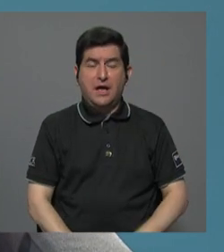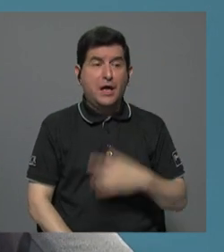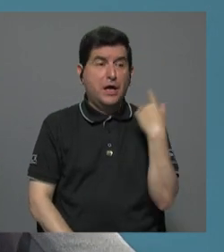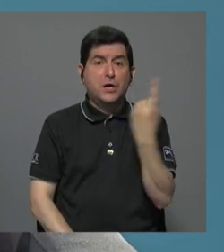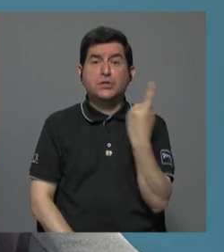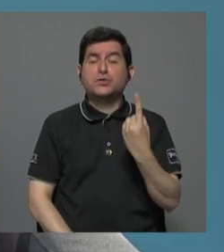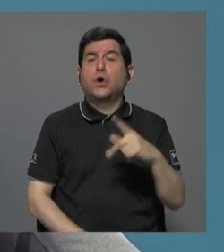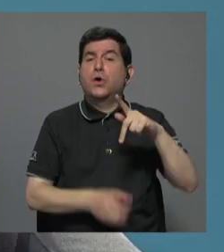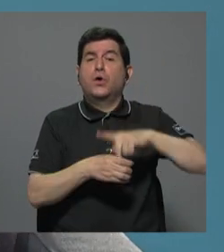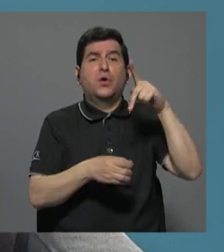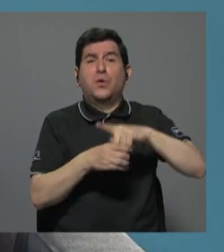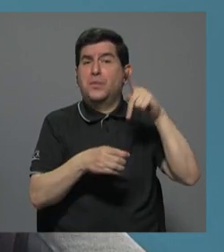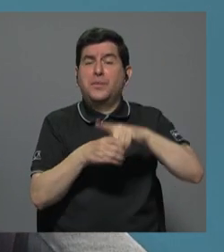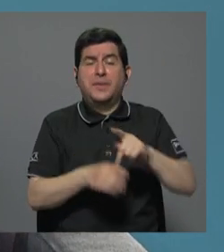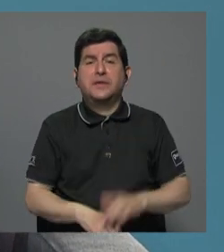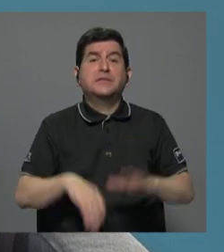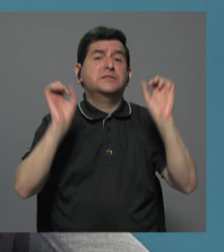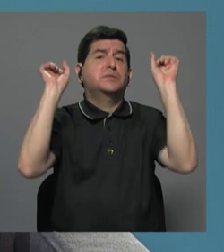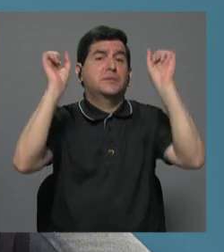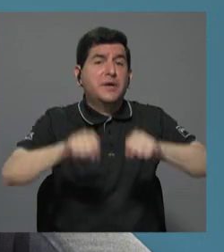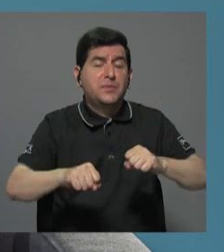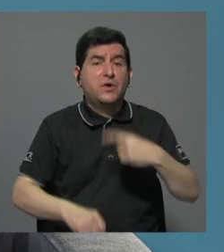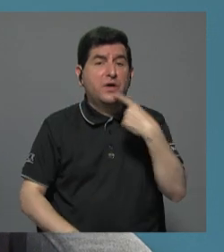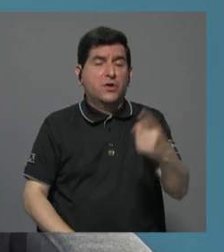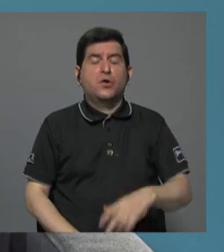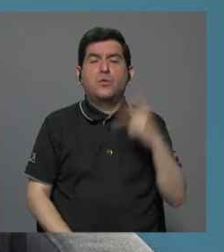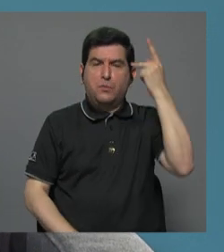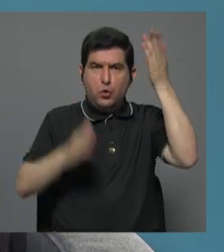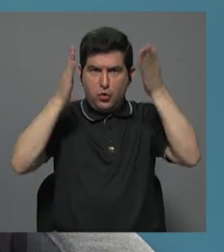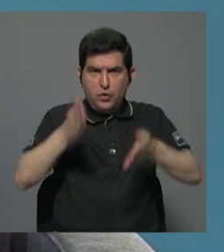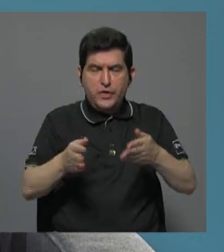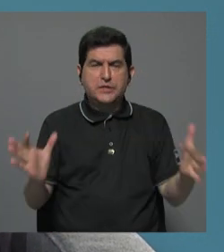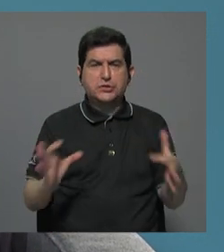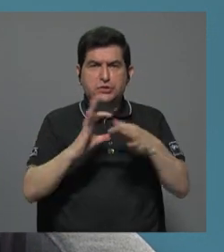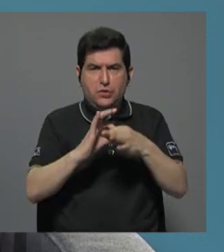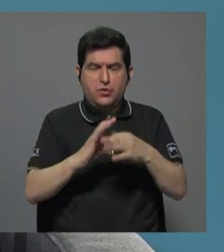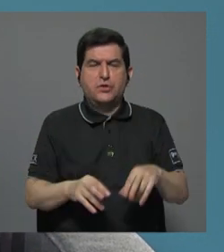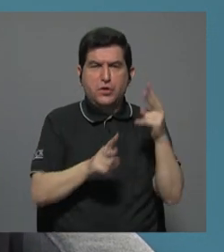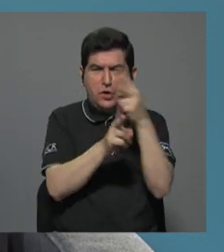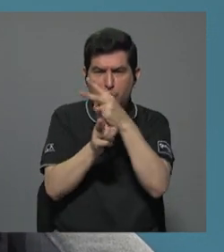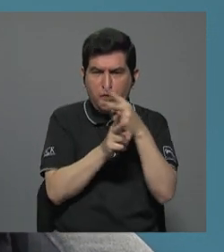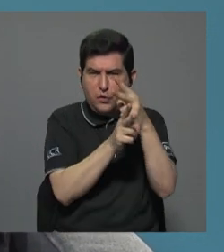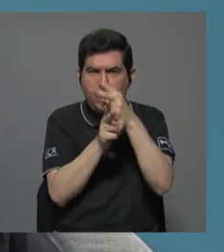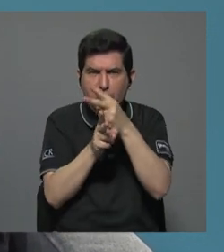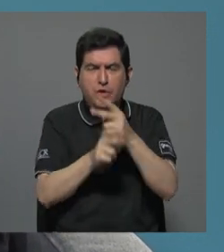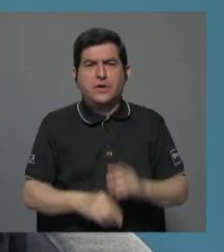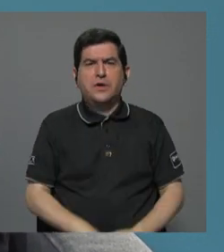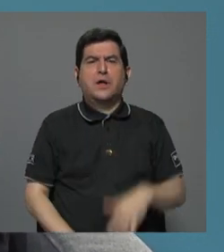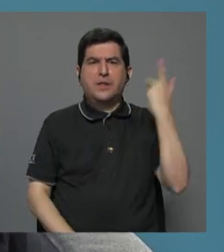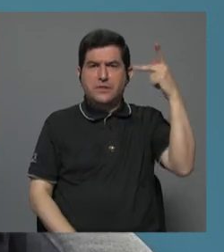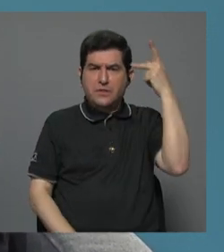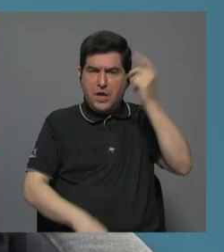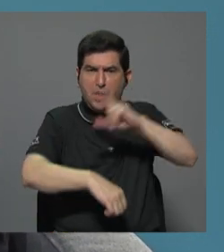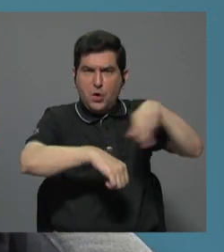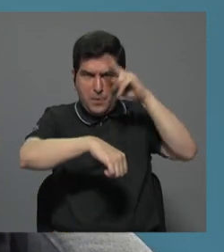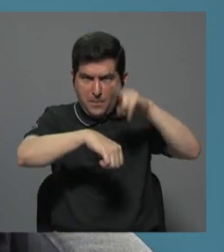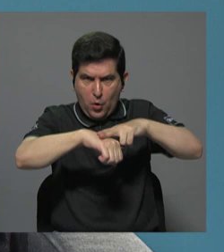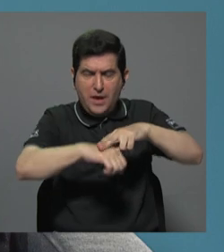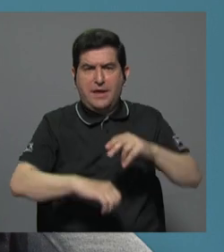que pueden participar como dice también el politólogo y coordinador del observatorio de política nacional